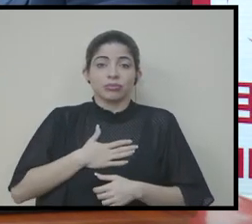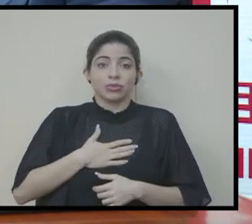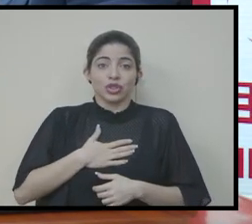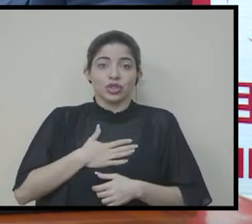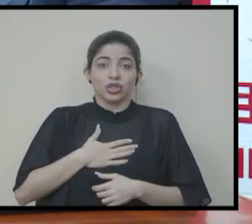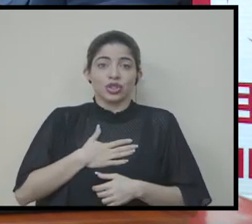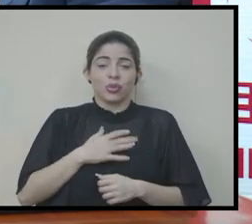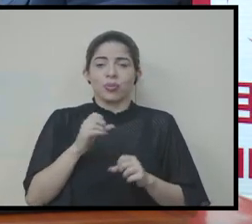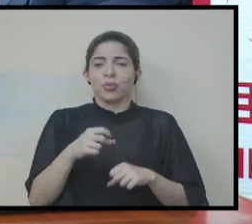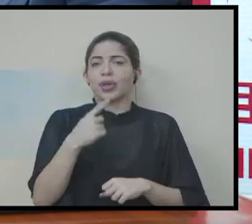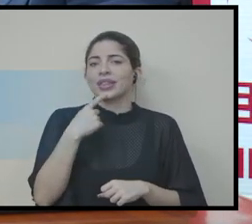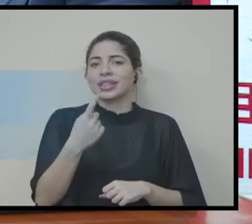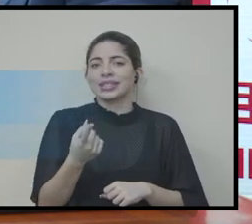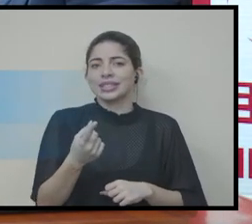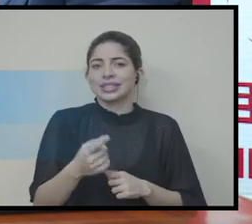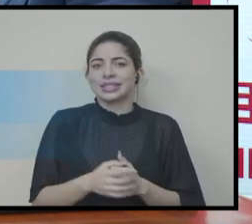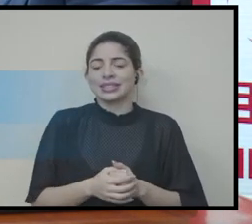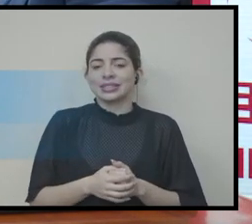Yo diría